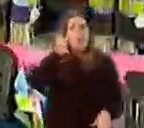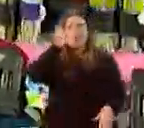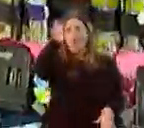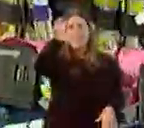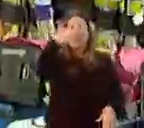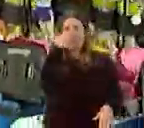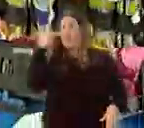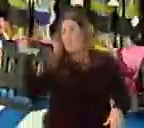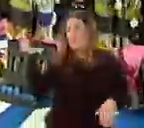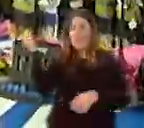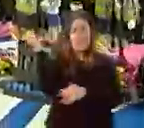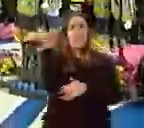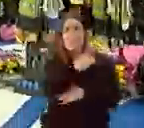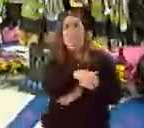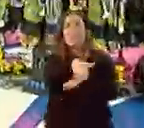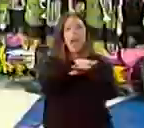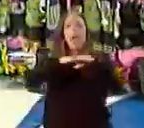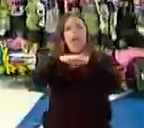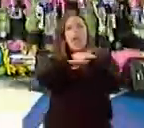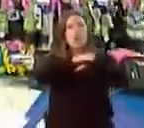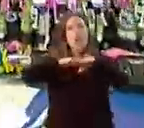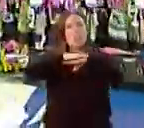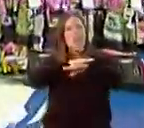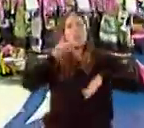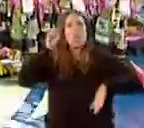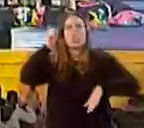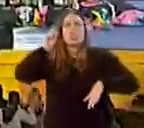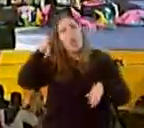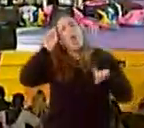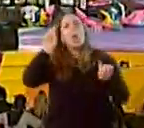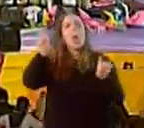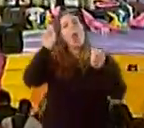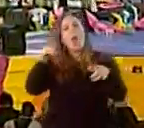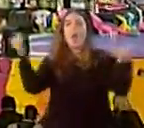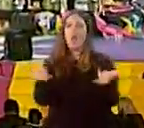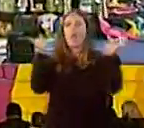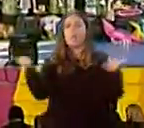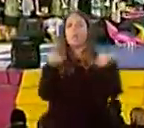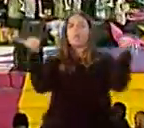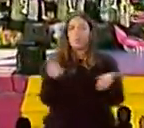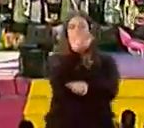donde tuvo viernes no te inventes